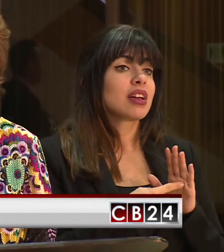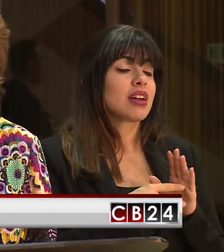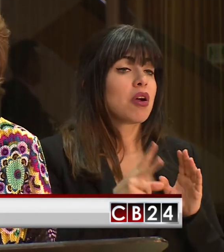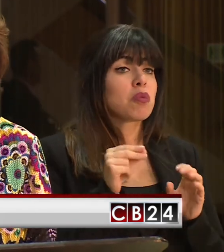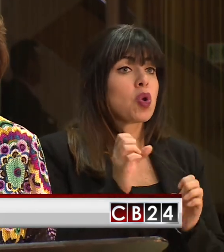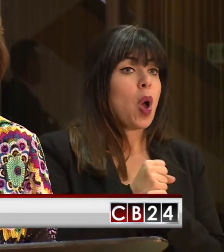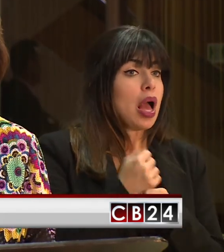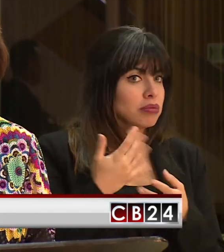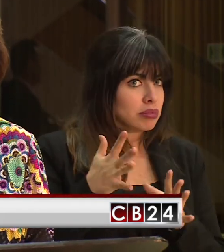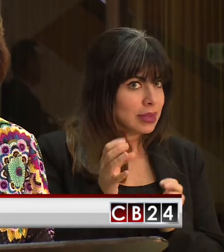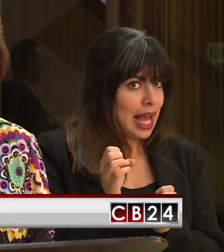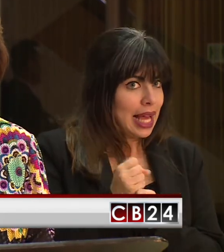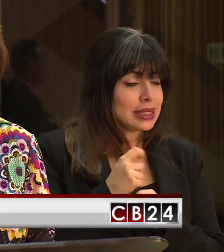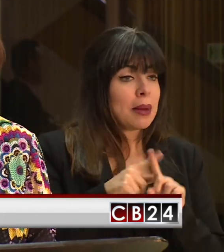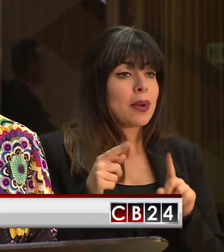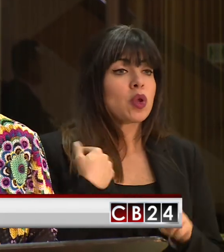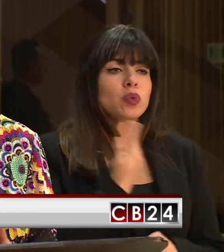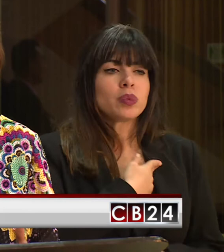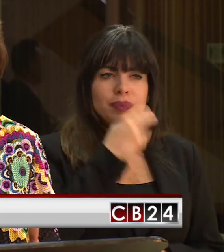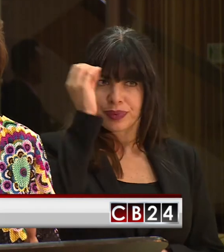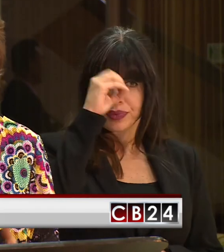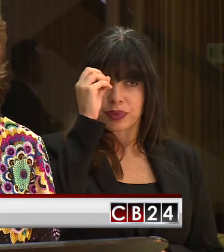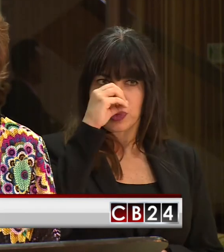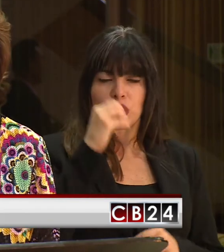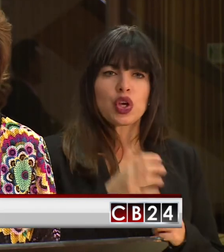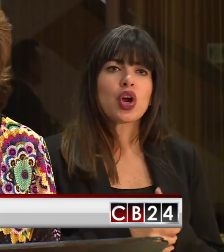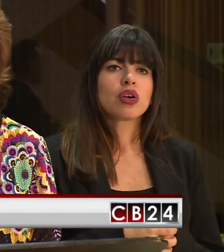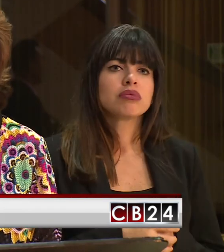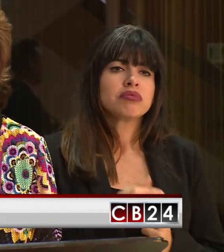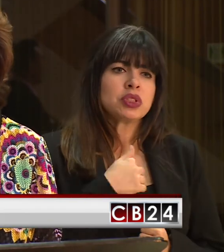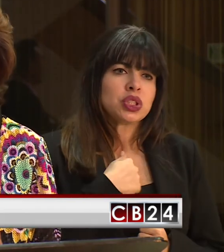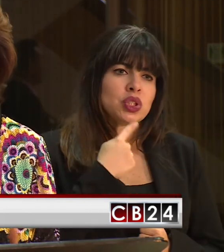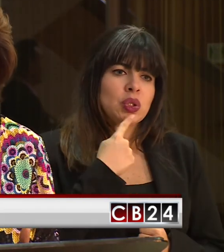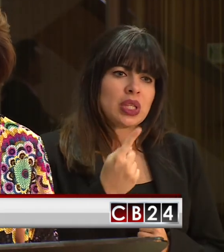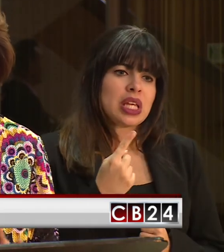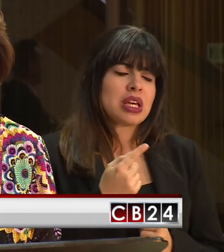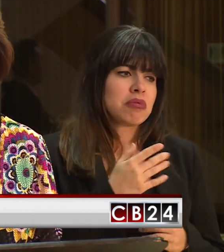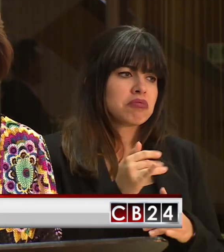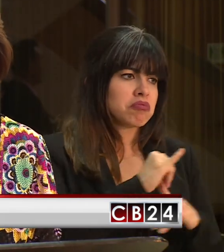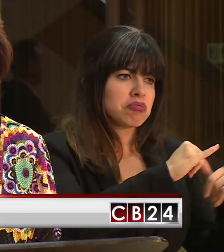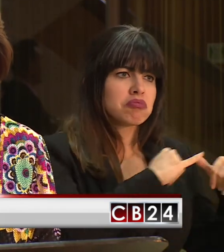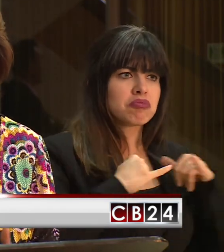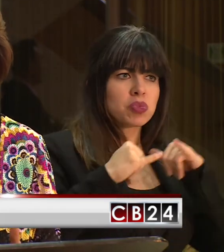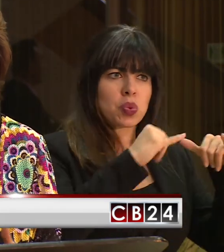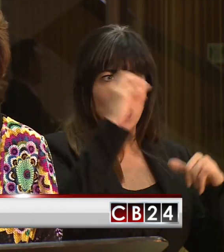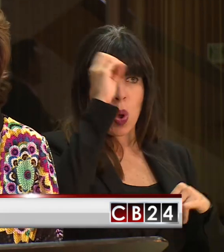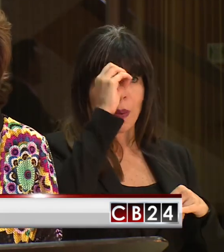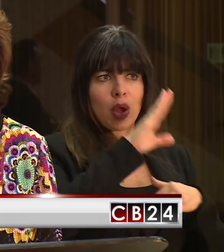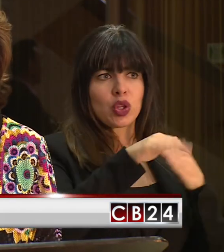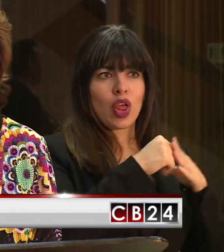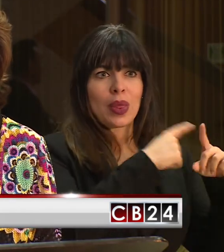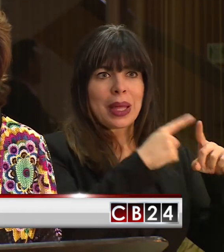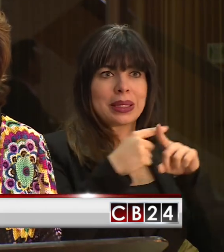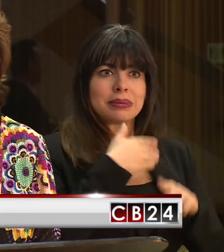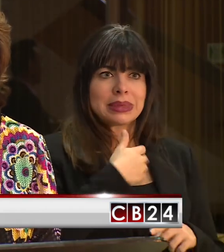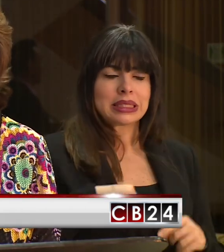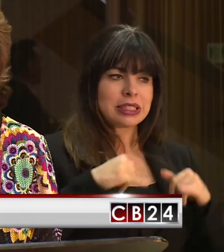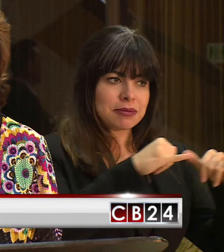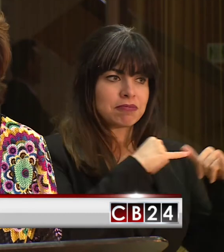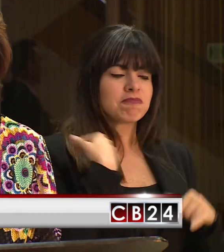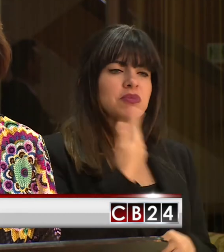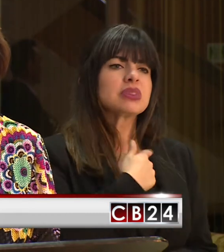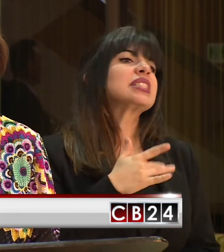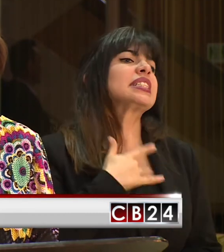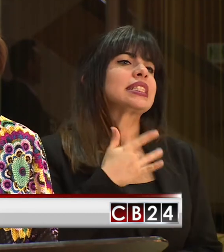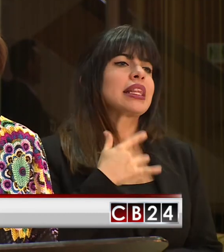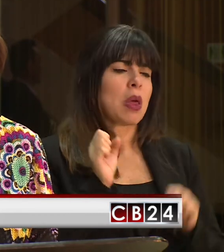está haciendo, pero a nuestro criterio, y fue, yo diría que compartido con todos los expresidentes,